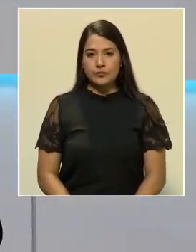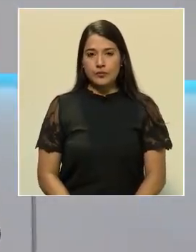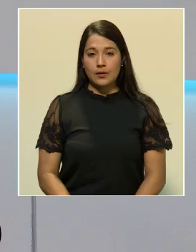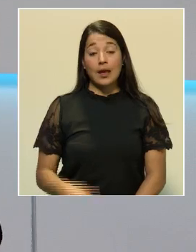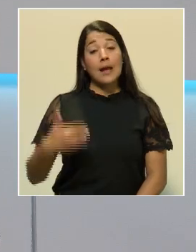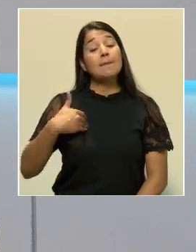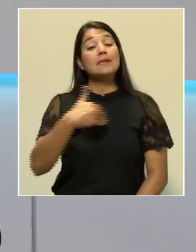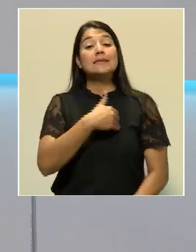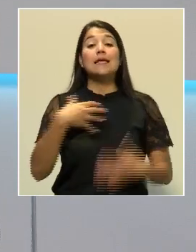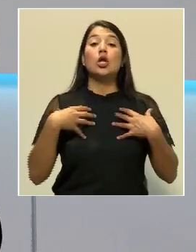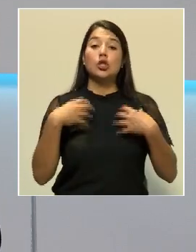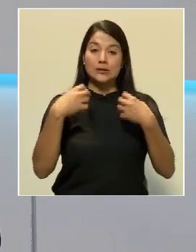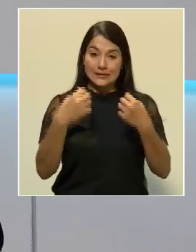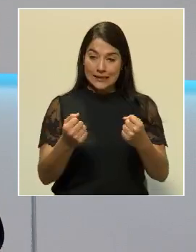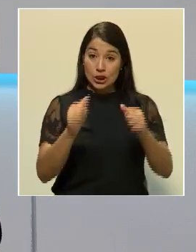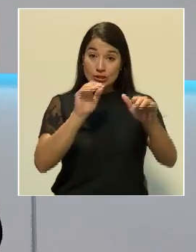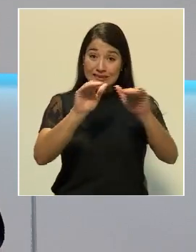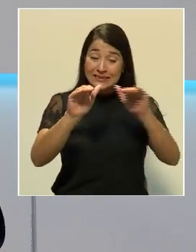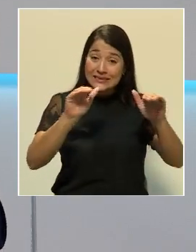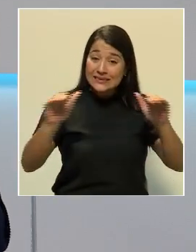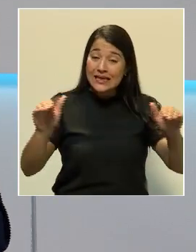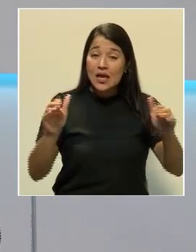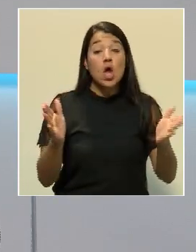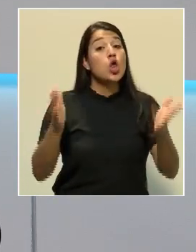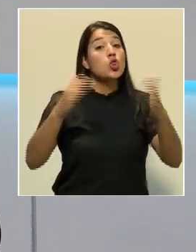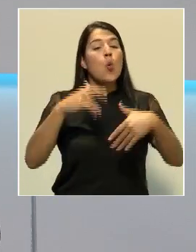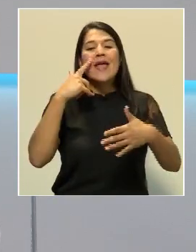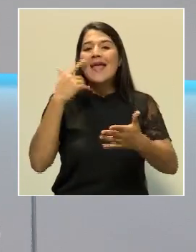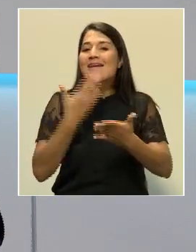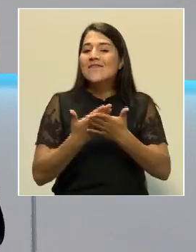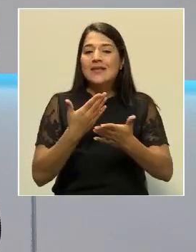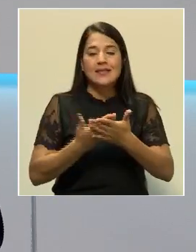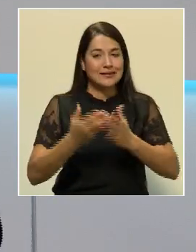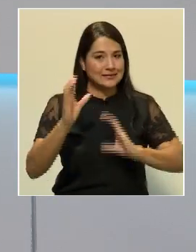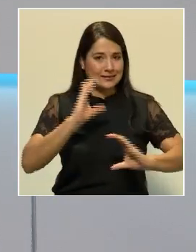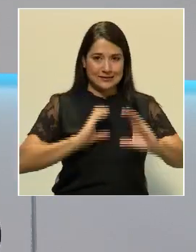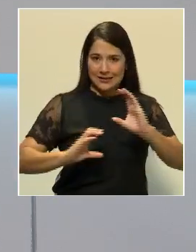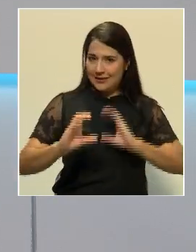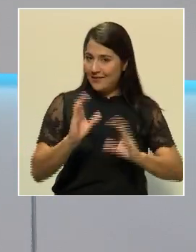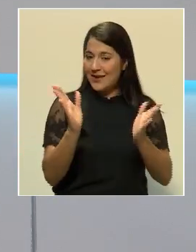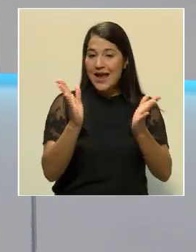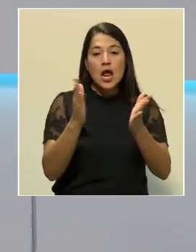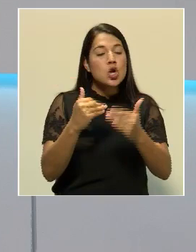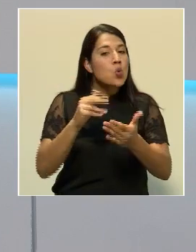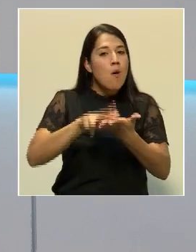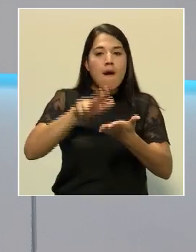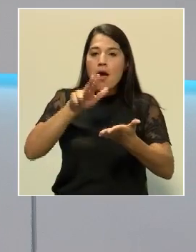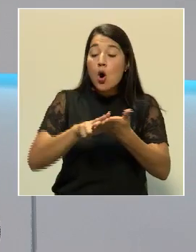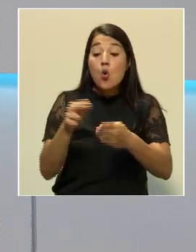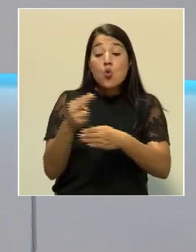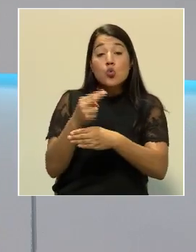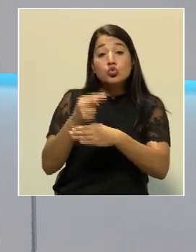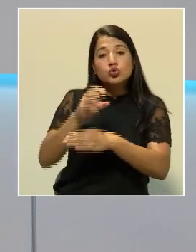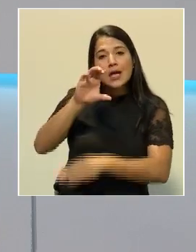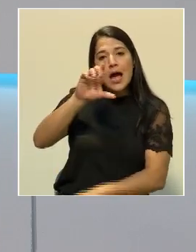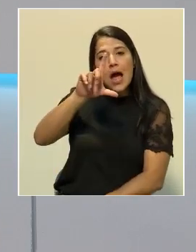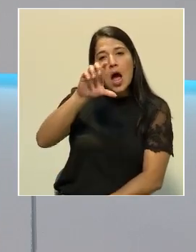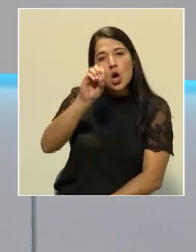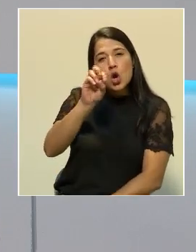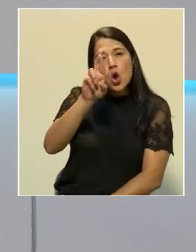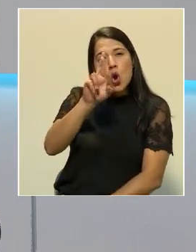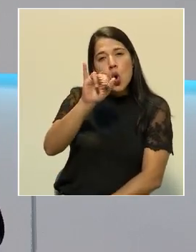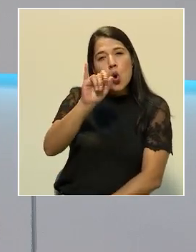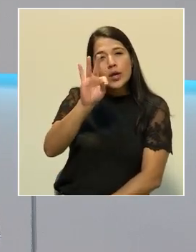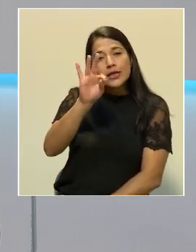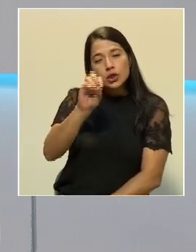El Ministerio de Salud advierte que no existe evidencia científica de que el uso del clorito de sodio o dióxido